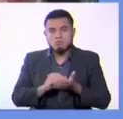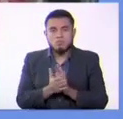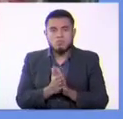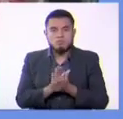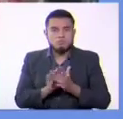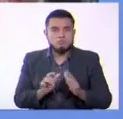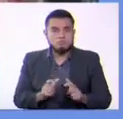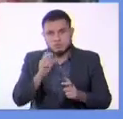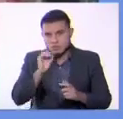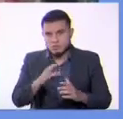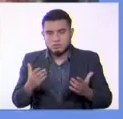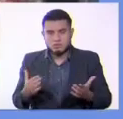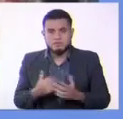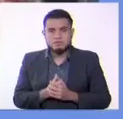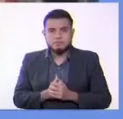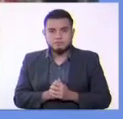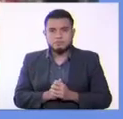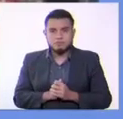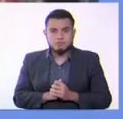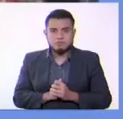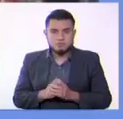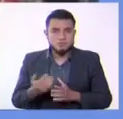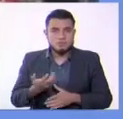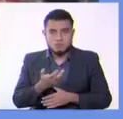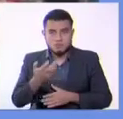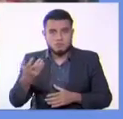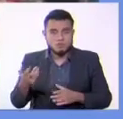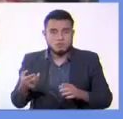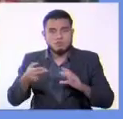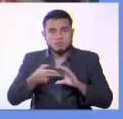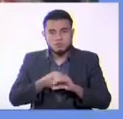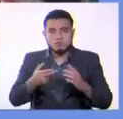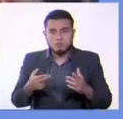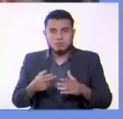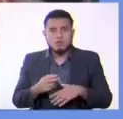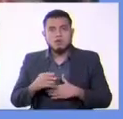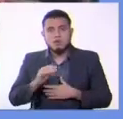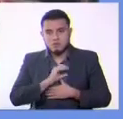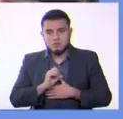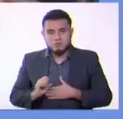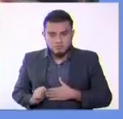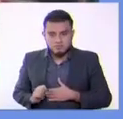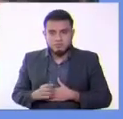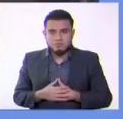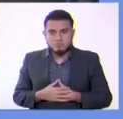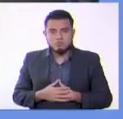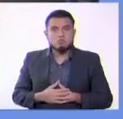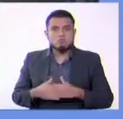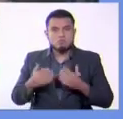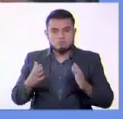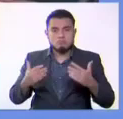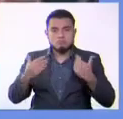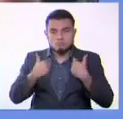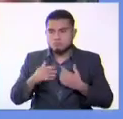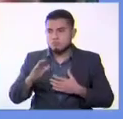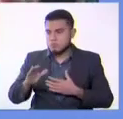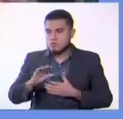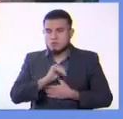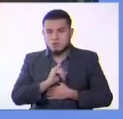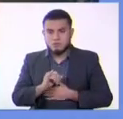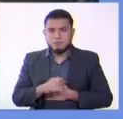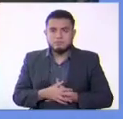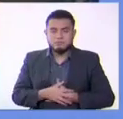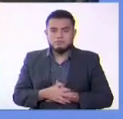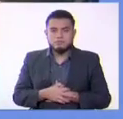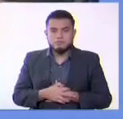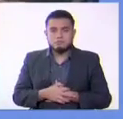así. Pero aunque estamos dentro del mismo El Salvador, cada pueblo ya tiene su identidad.